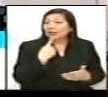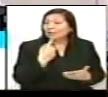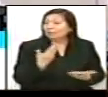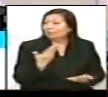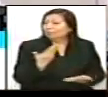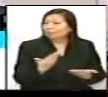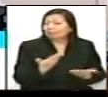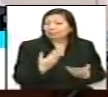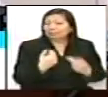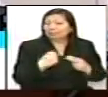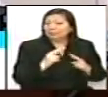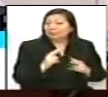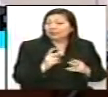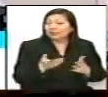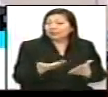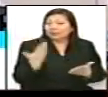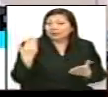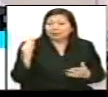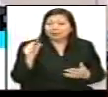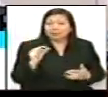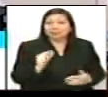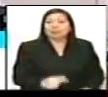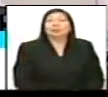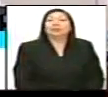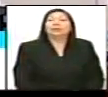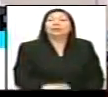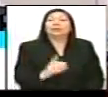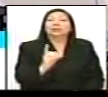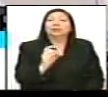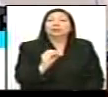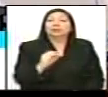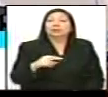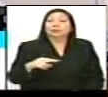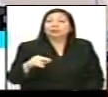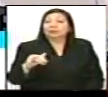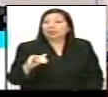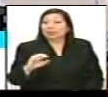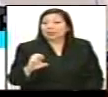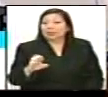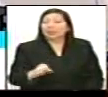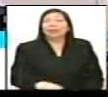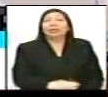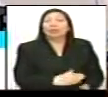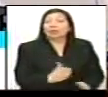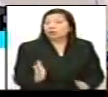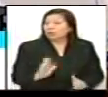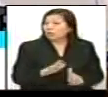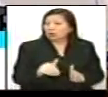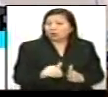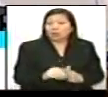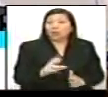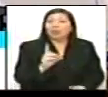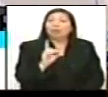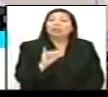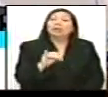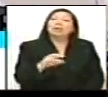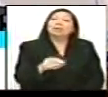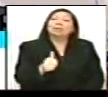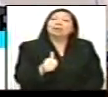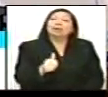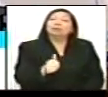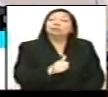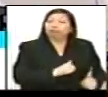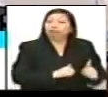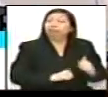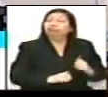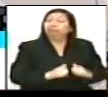parece, por lo que hemos visto en tiempos recientes, he mencionado al congresista Donaire, debo mencionar al congresista Dipas y a todos los casos que estamos viendo que están